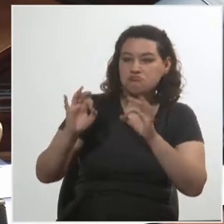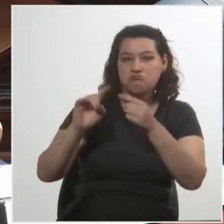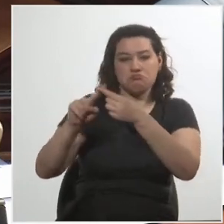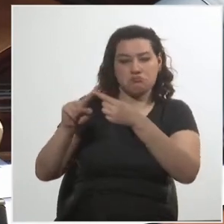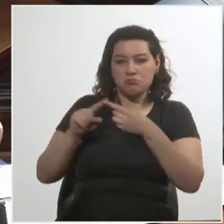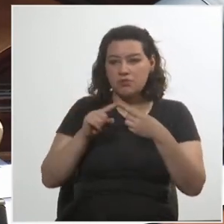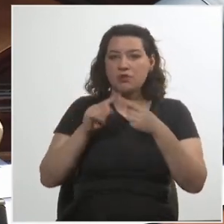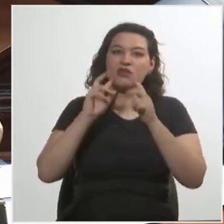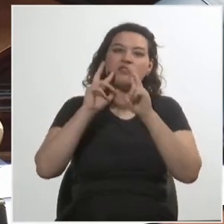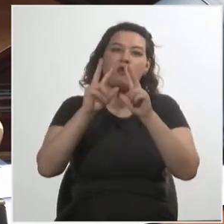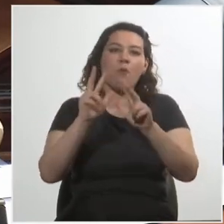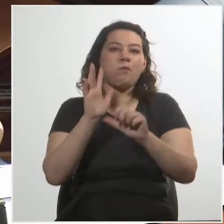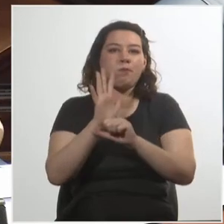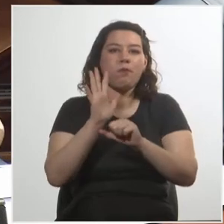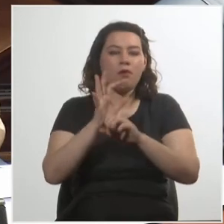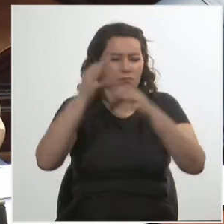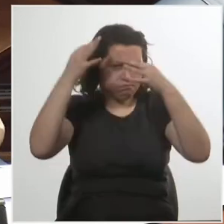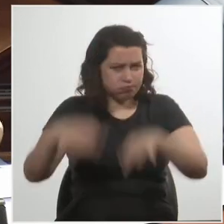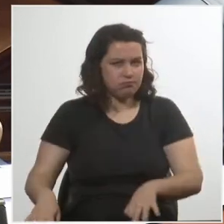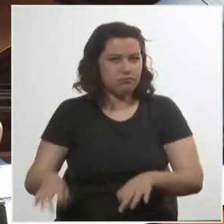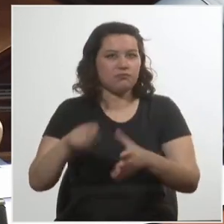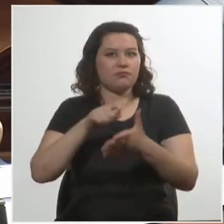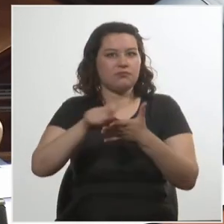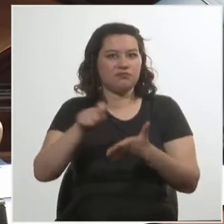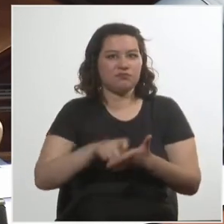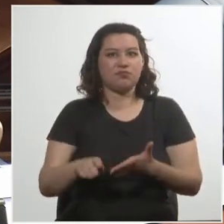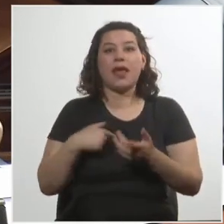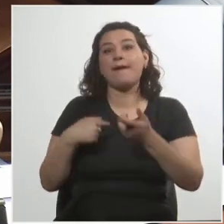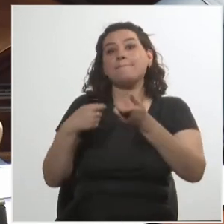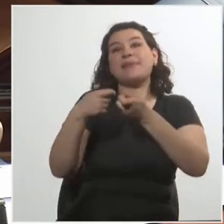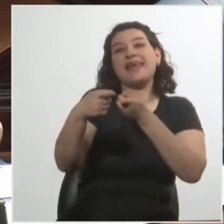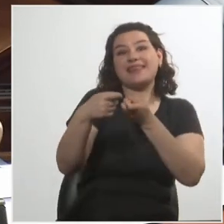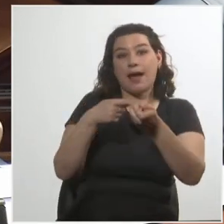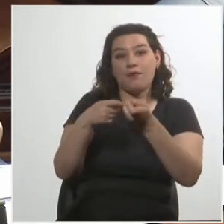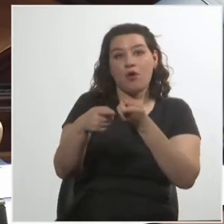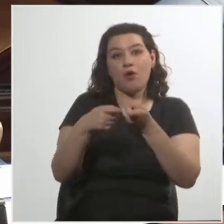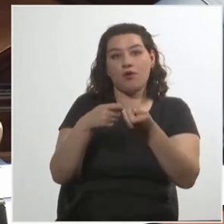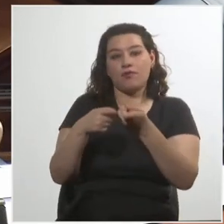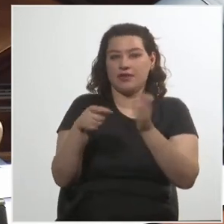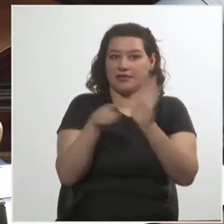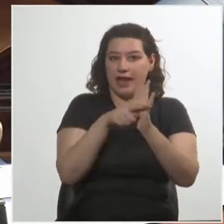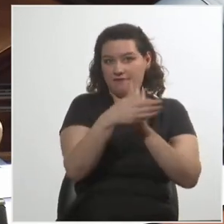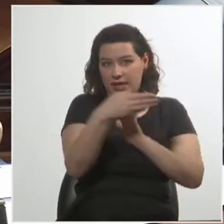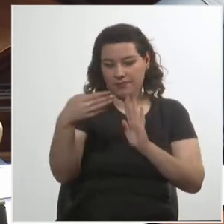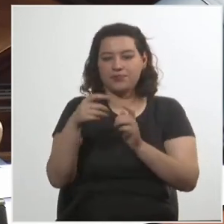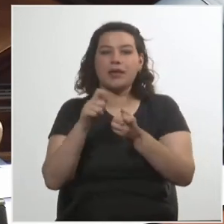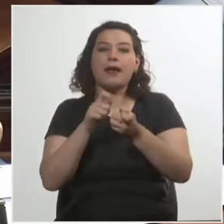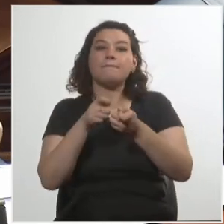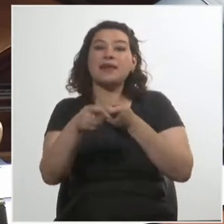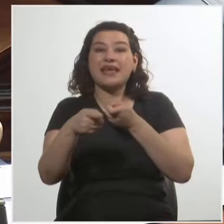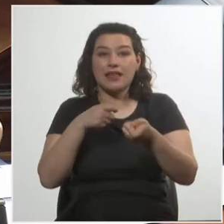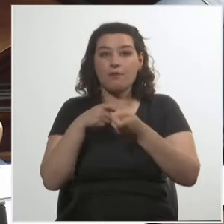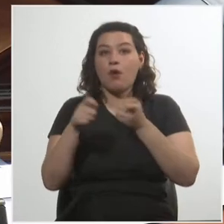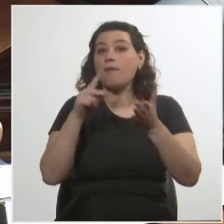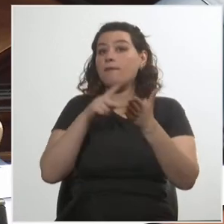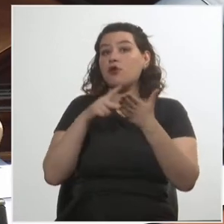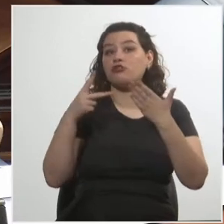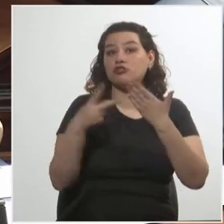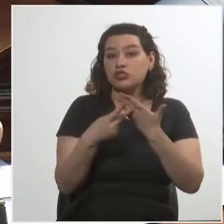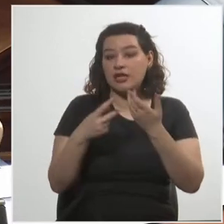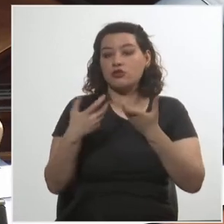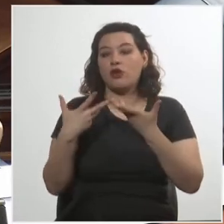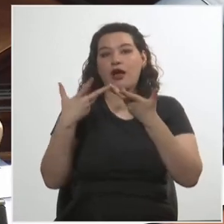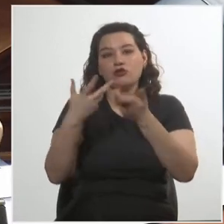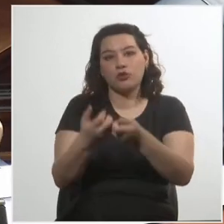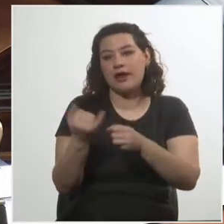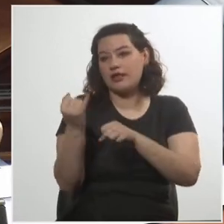le voy a decir Cómo quedará redactado señora presidenta préstamos para literal B préstamos para proyecto de reconversión